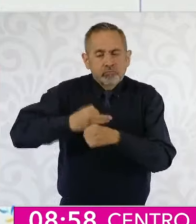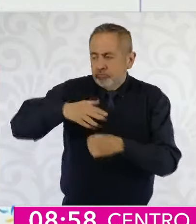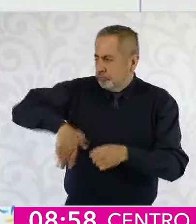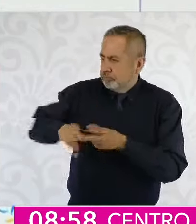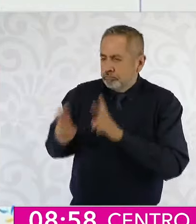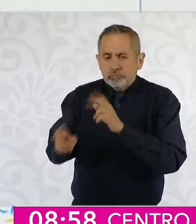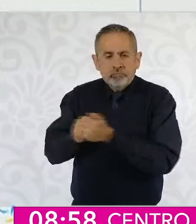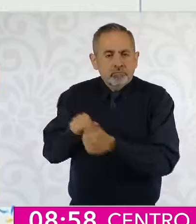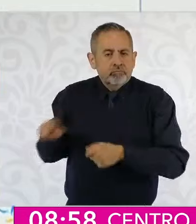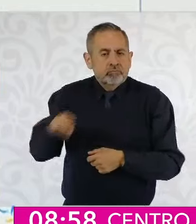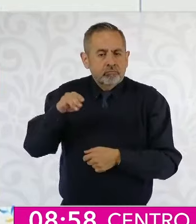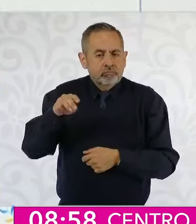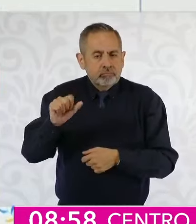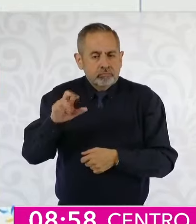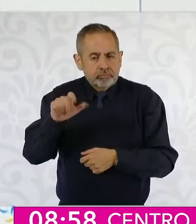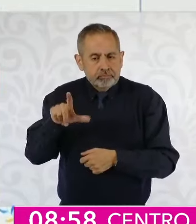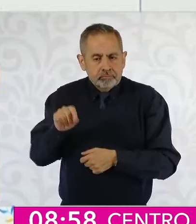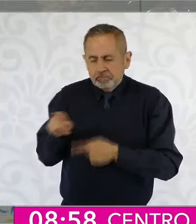con Marcelo.